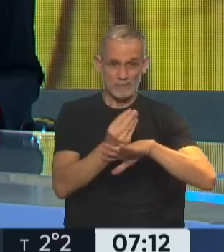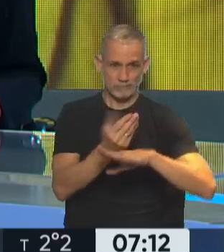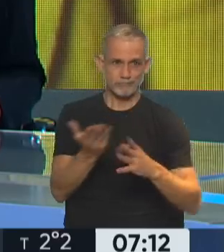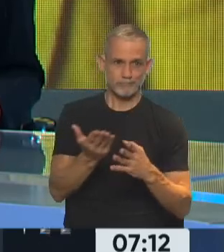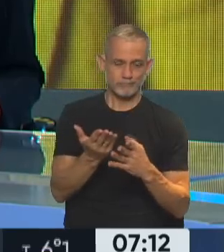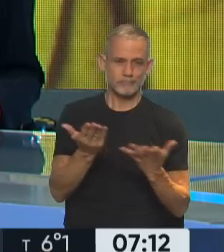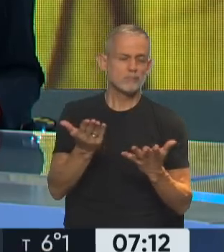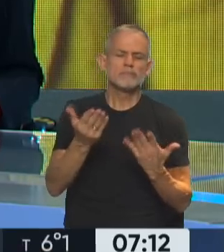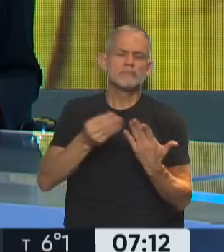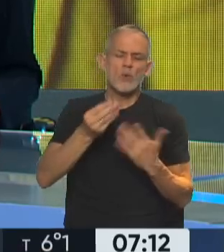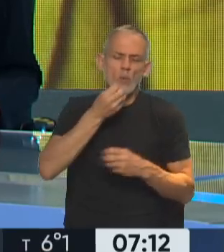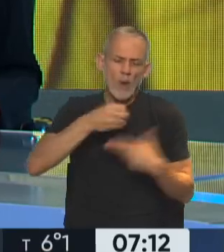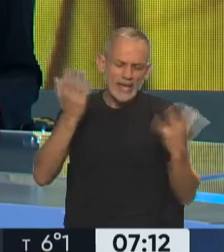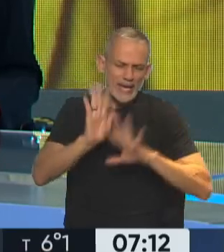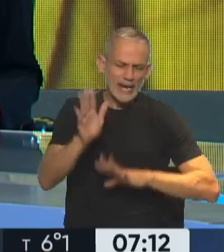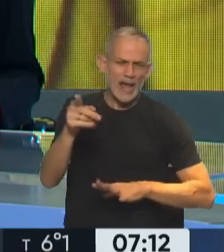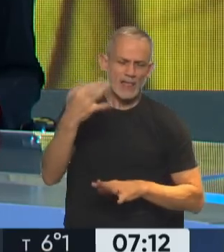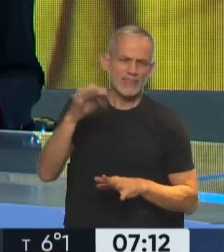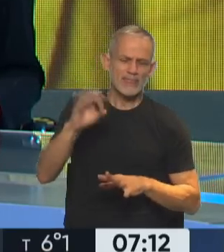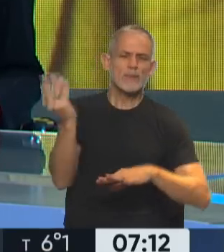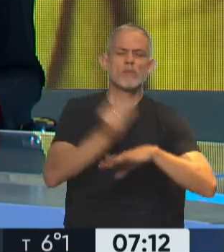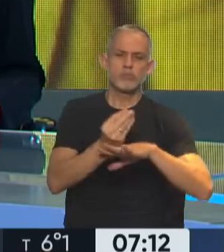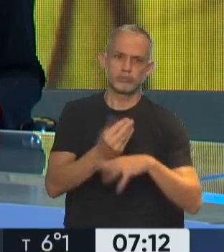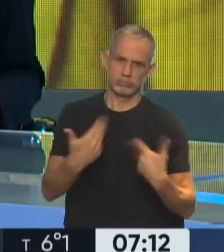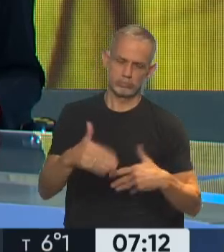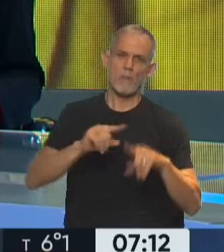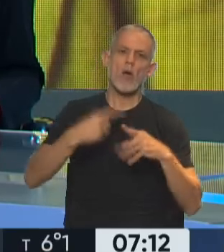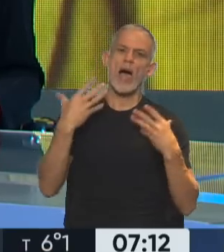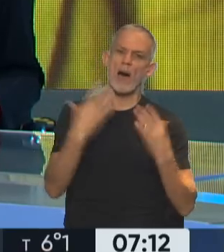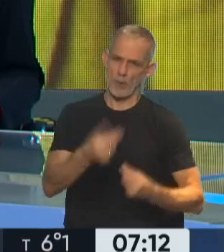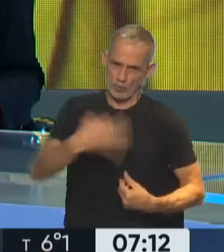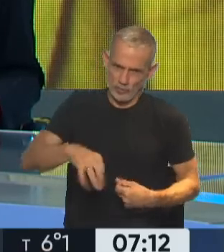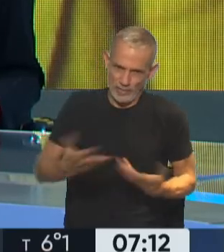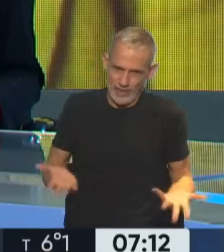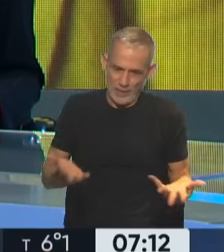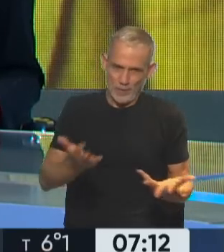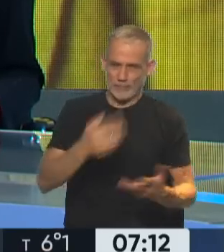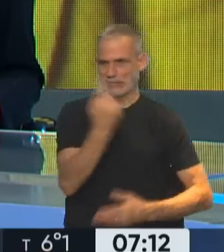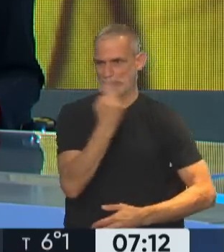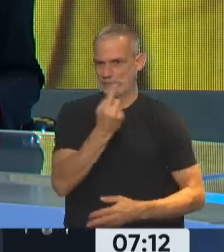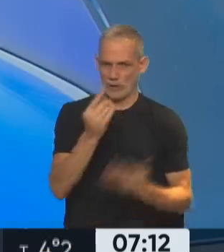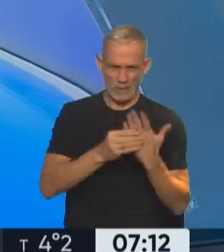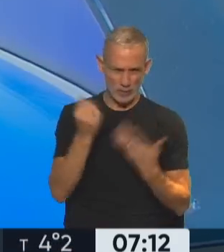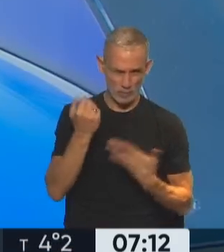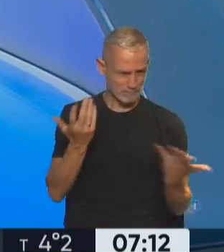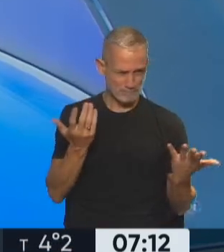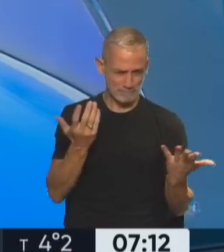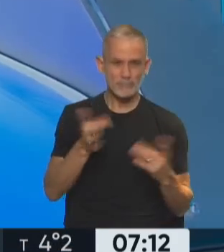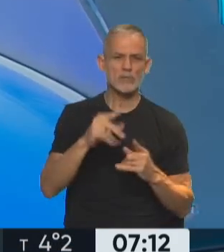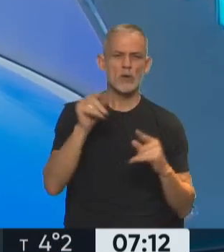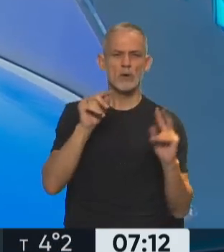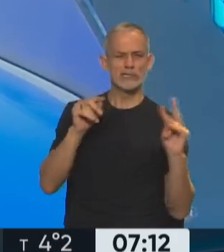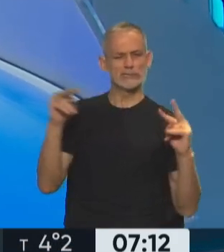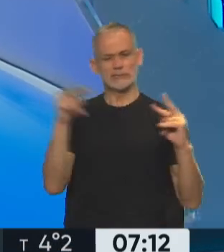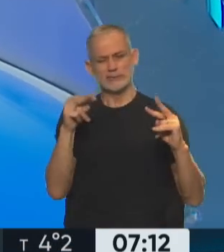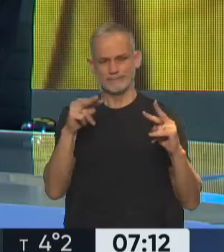que fuera, iba a necesitar un fuerte apoyo político en un gobierno que tiene dos miradas